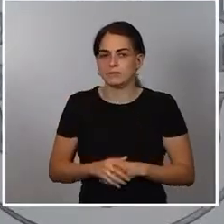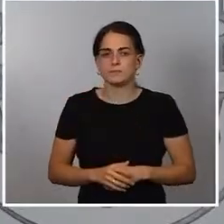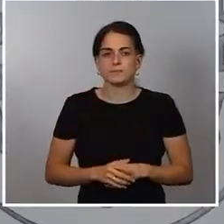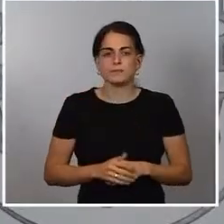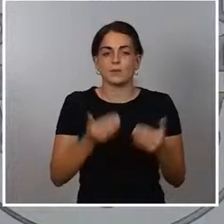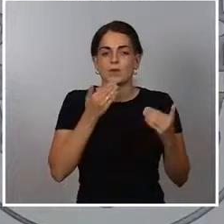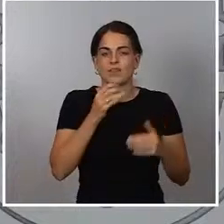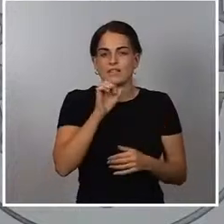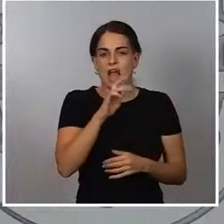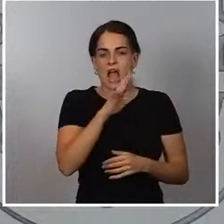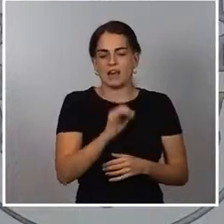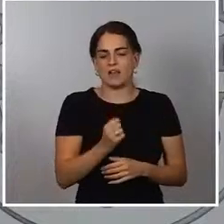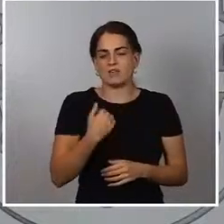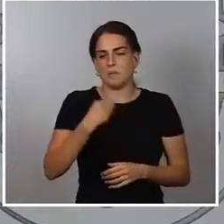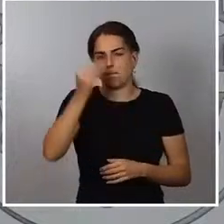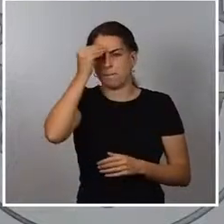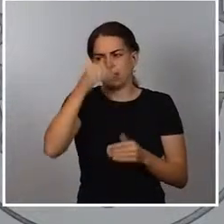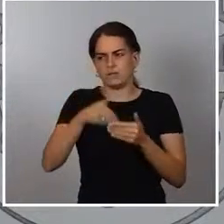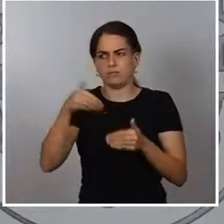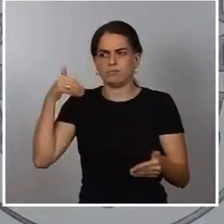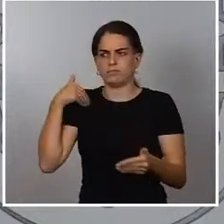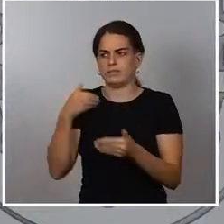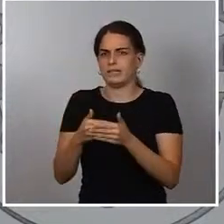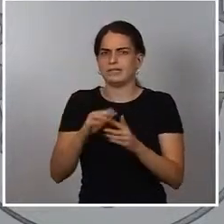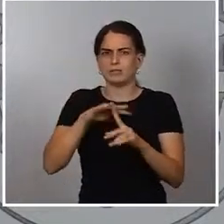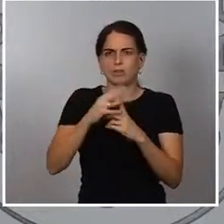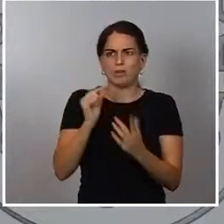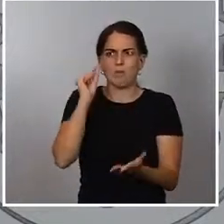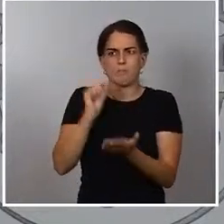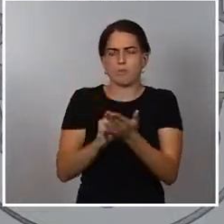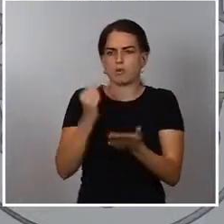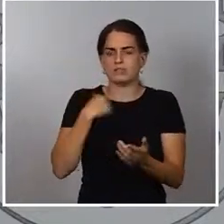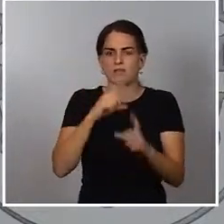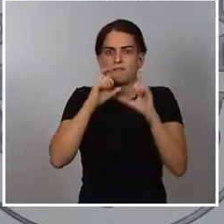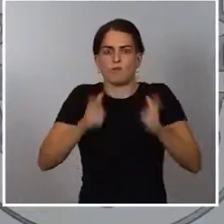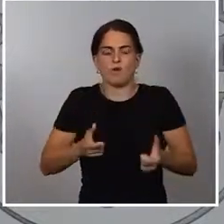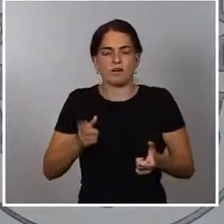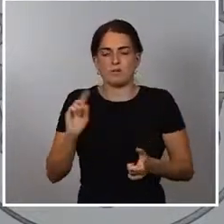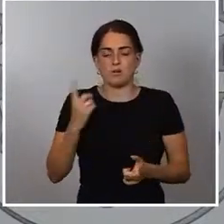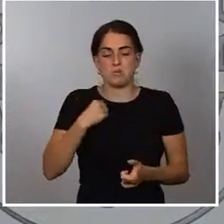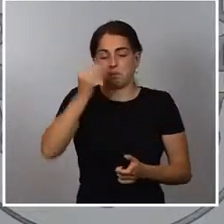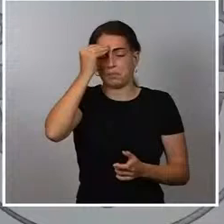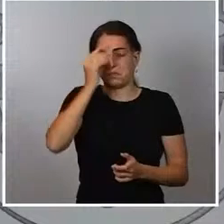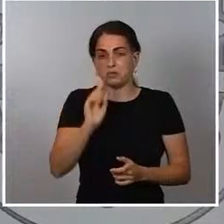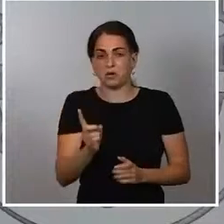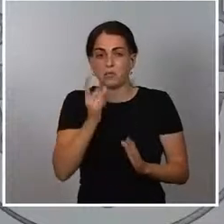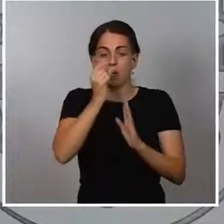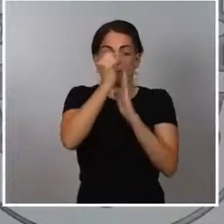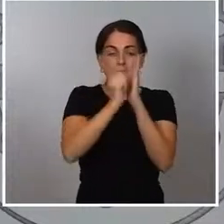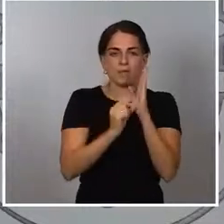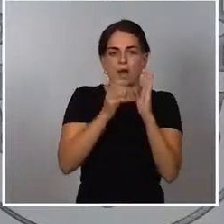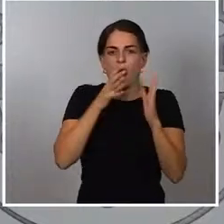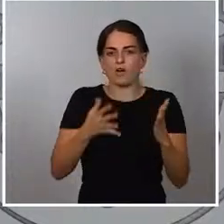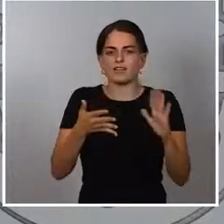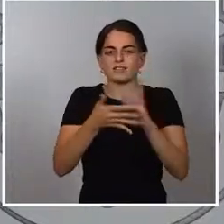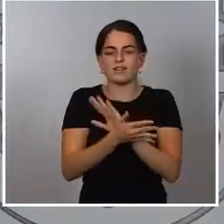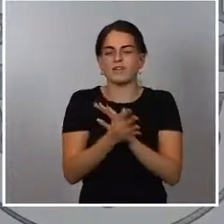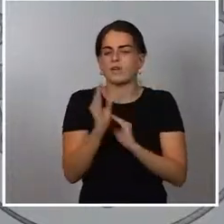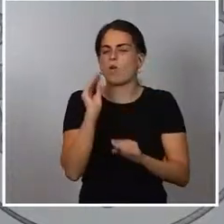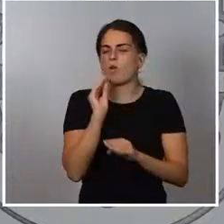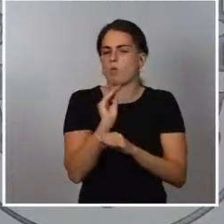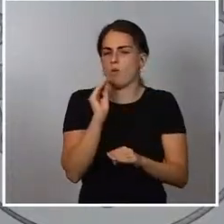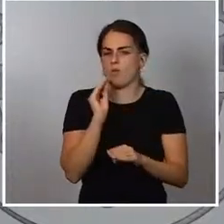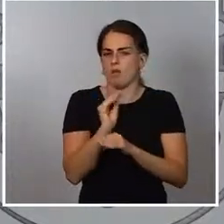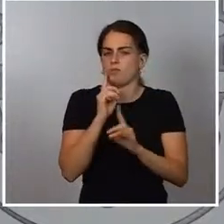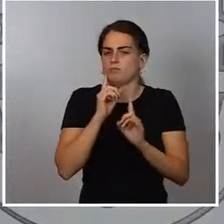que no nos precipitamos estábamos en una situación y además con una medida como esta tremendamente prudente lo quiero recordar porque